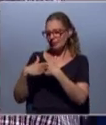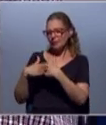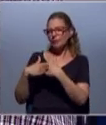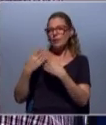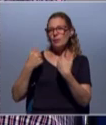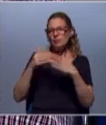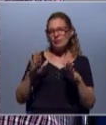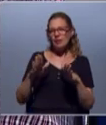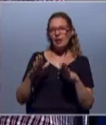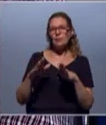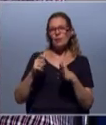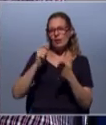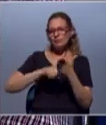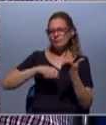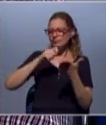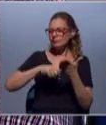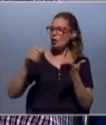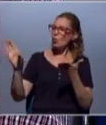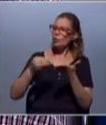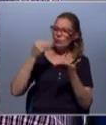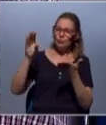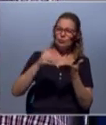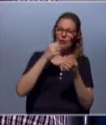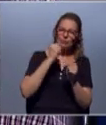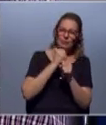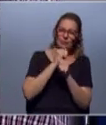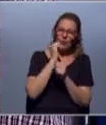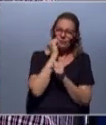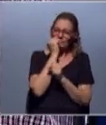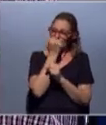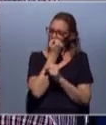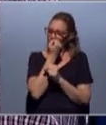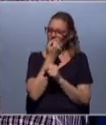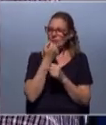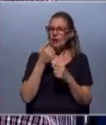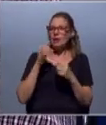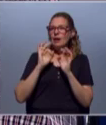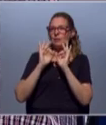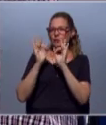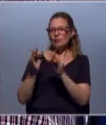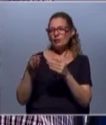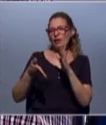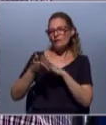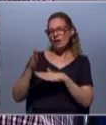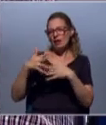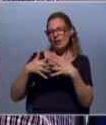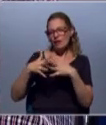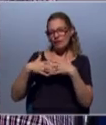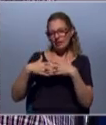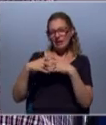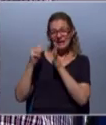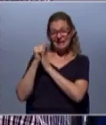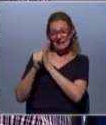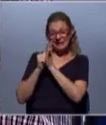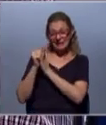empezamos a levantar las firmas en un trabajo silencioso en la gente iba la fe el htc tras el problema del tren de upm